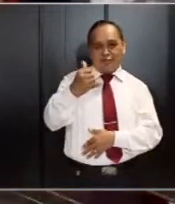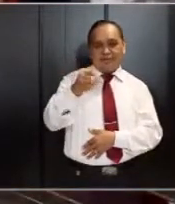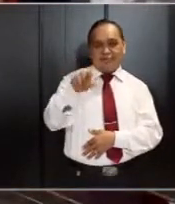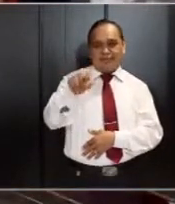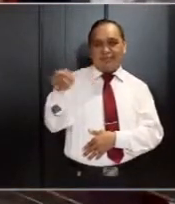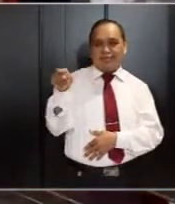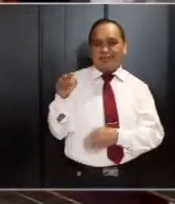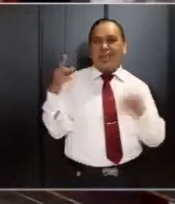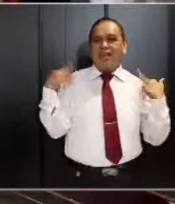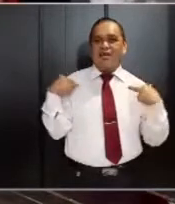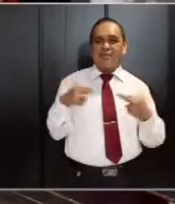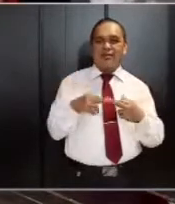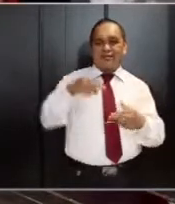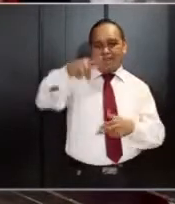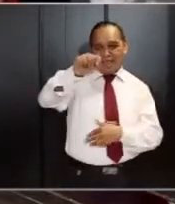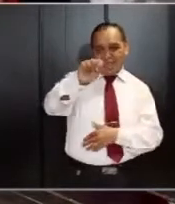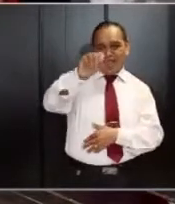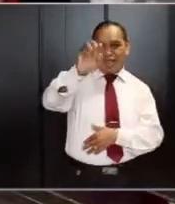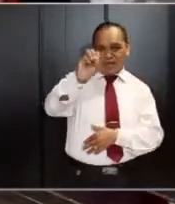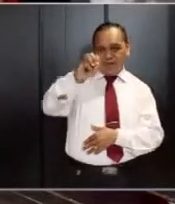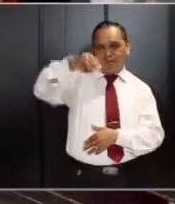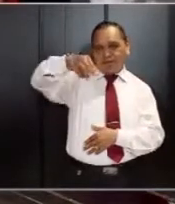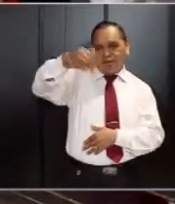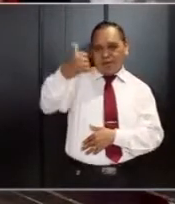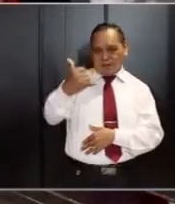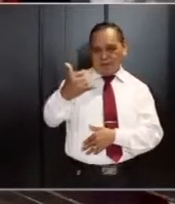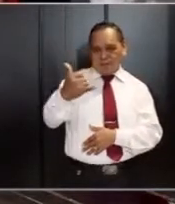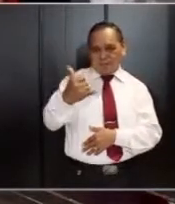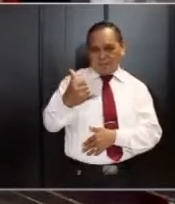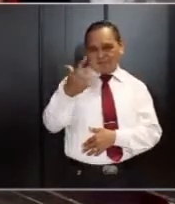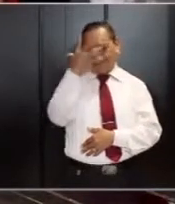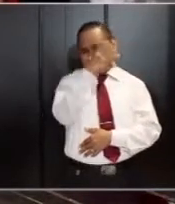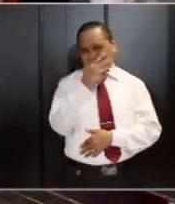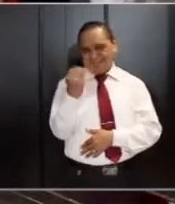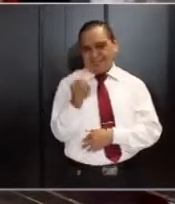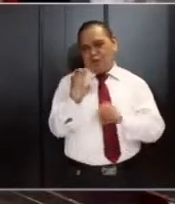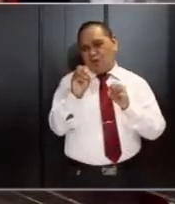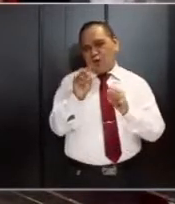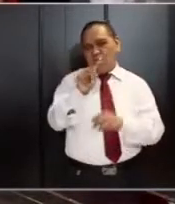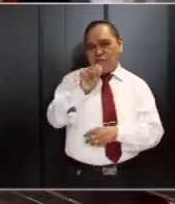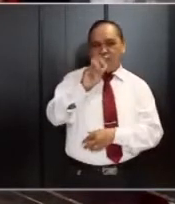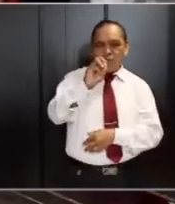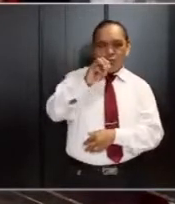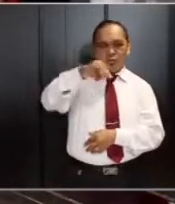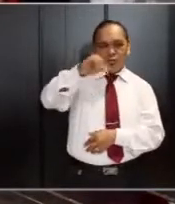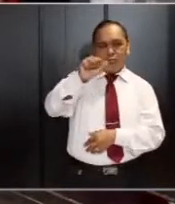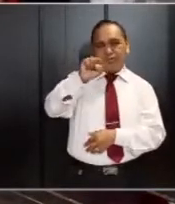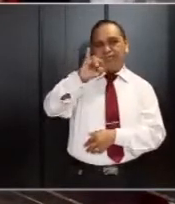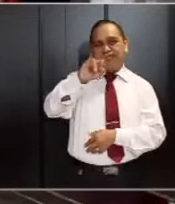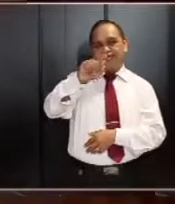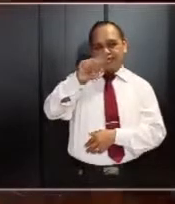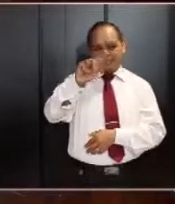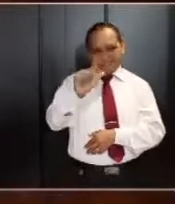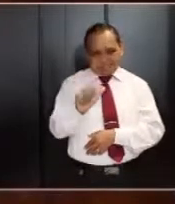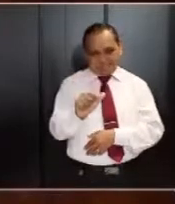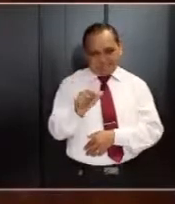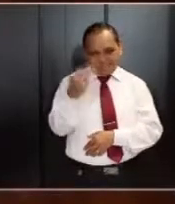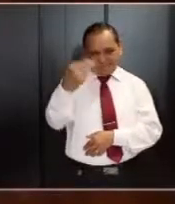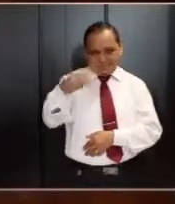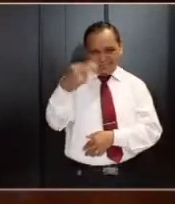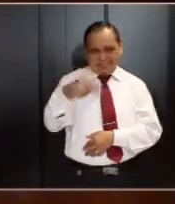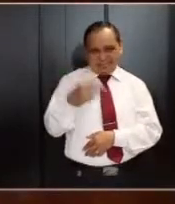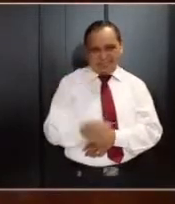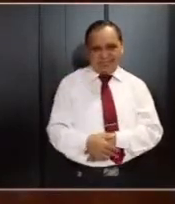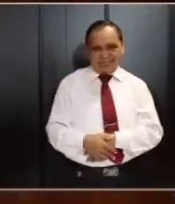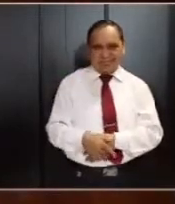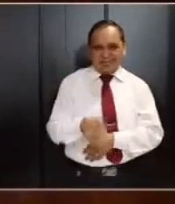Tommy, entonces es por Tommy. Ay, qué linda. Tommy o Tomasita me dicen. Tommy o Tomasita. Sí. Así que te quedaste Enid, ni